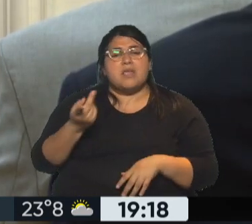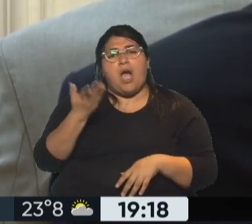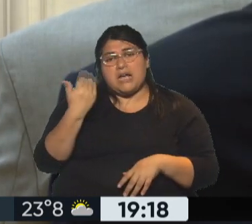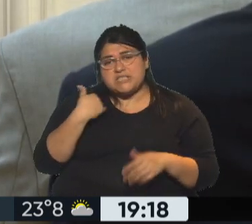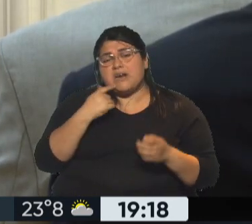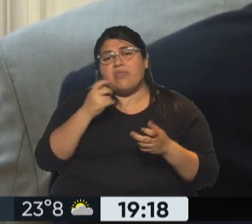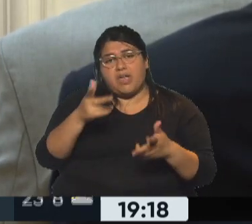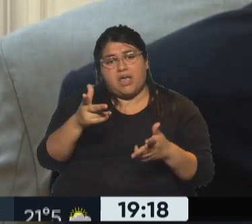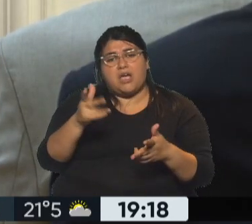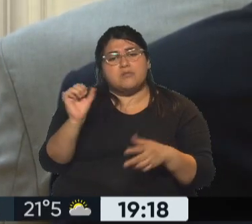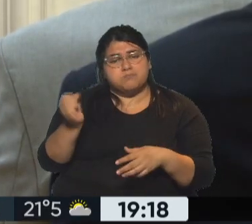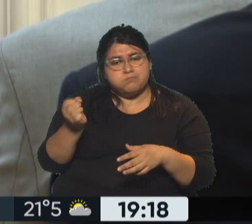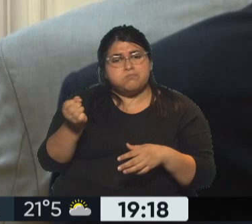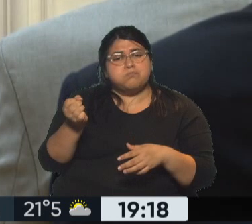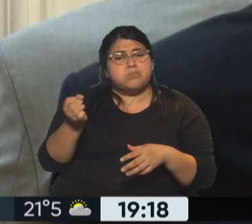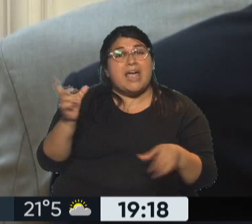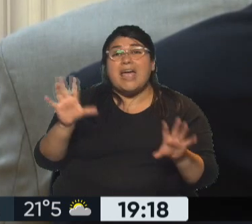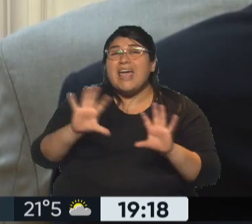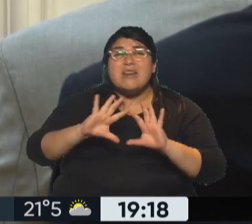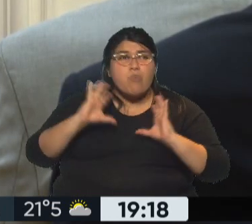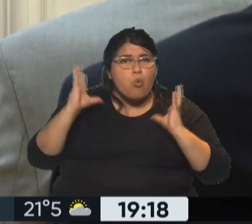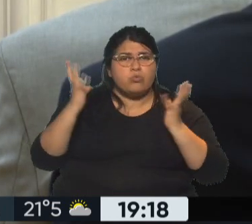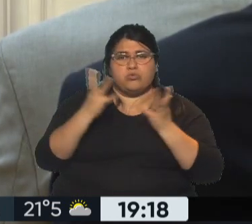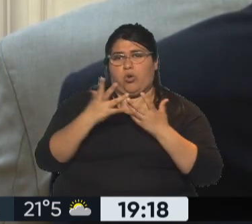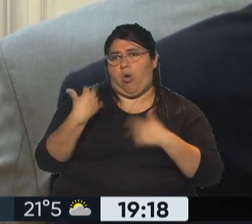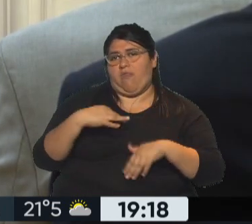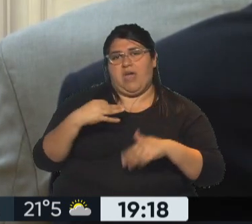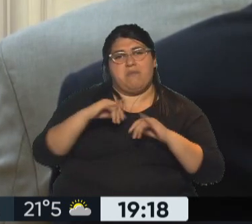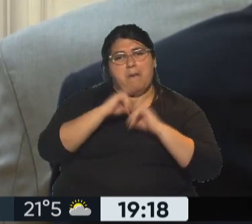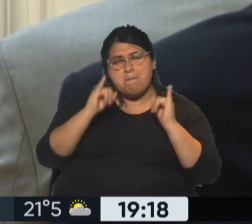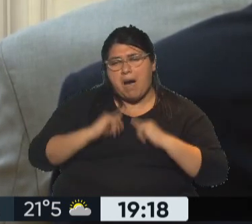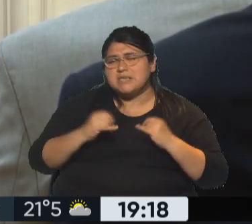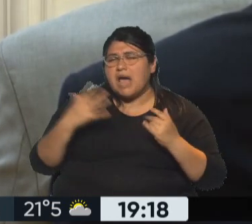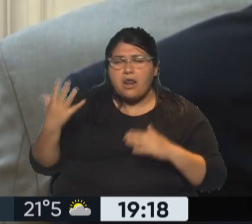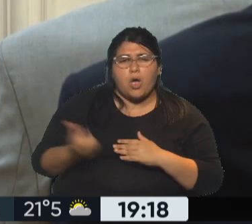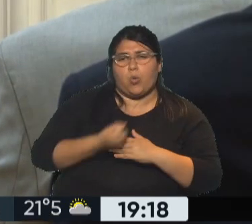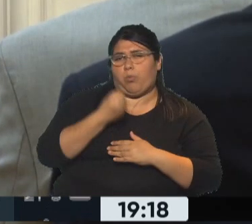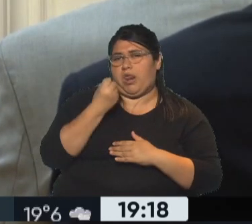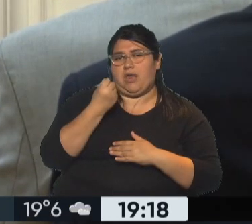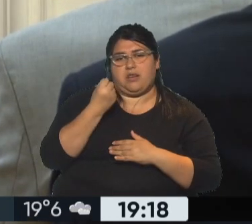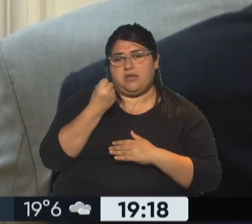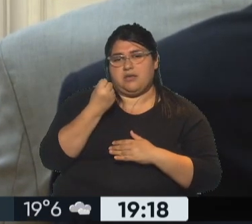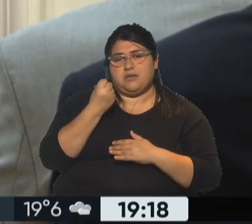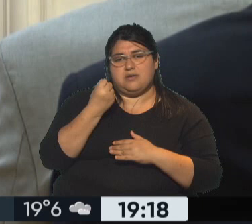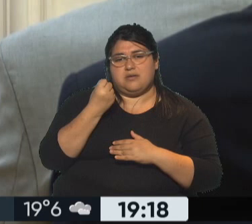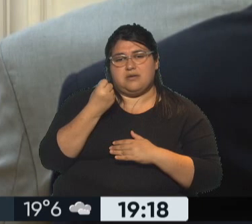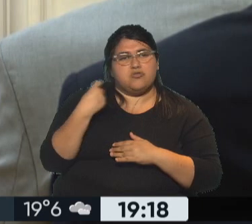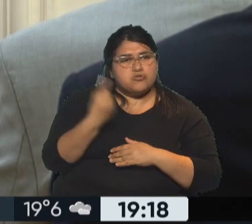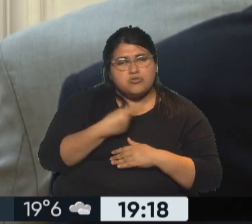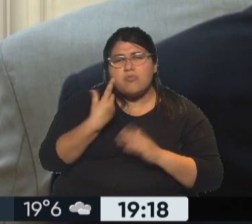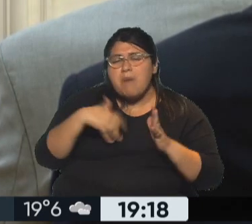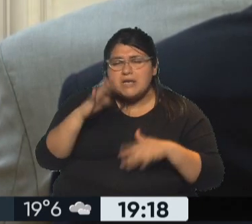ayer, el mundo debe recuperar la paz inexorablemente. Nada hay más revolucionario en el presente que recuperar la